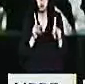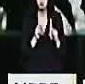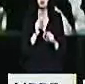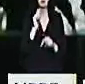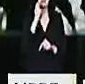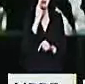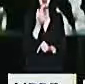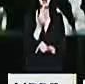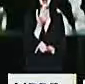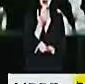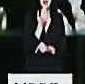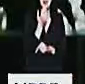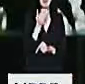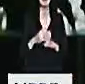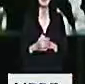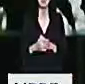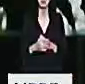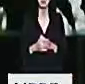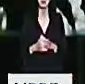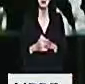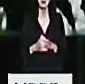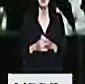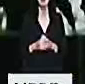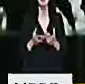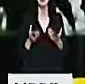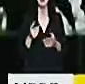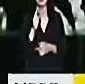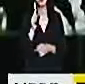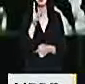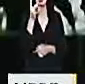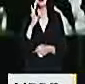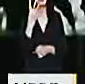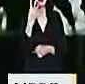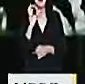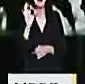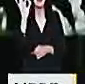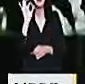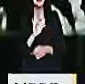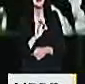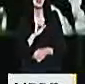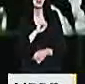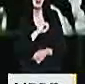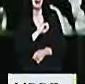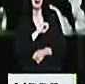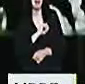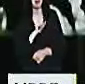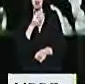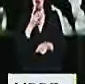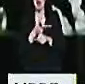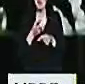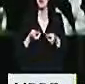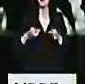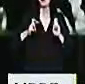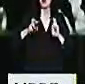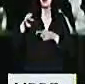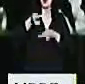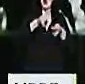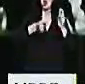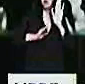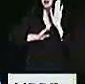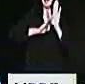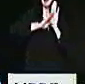clientes a una masa mucho más interesante que el 40% que vive en Santiago. Creo que realmente hay una oportunidad de negocio, de desarrollo, de